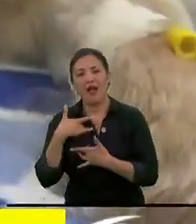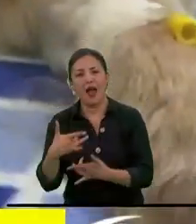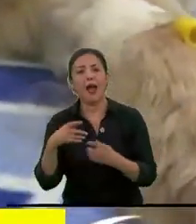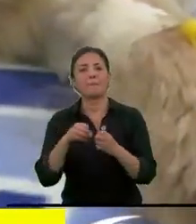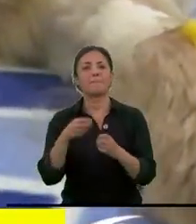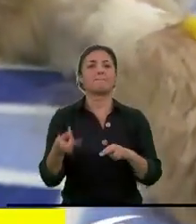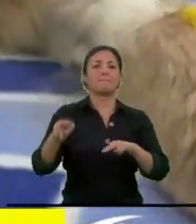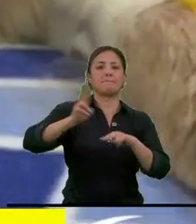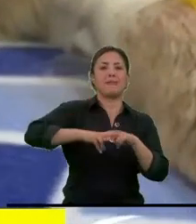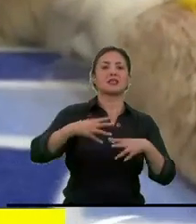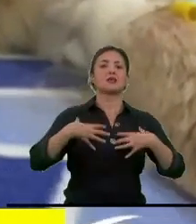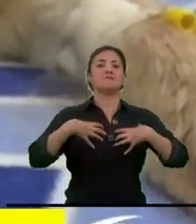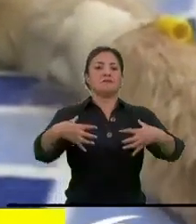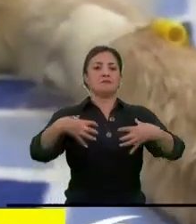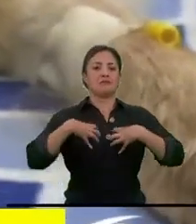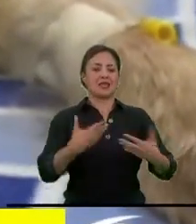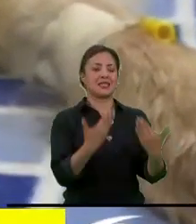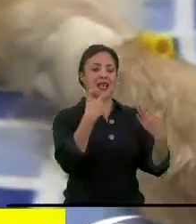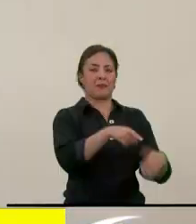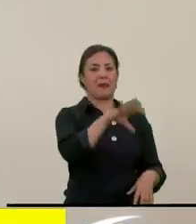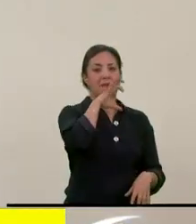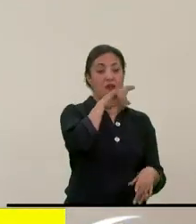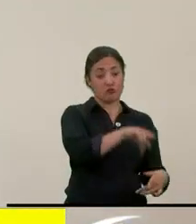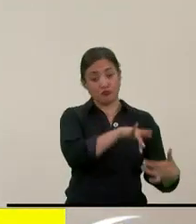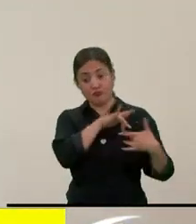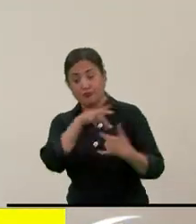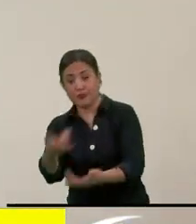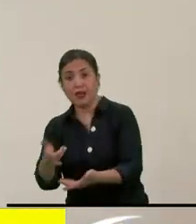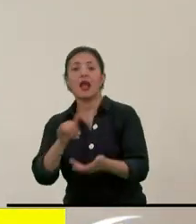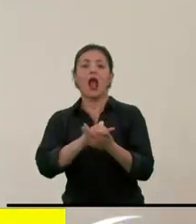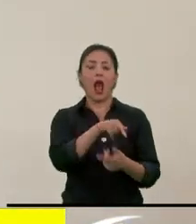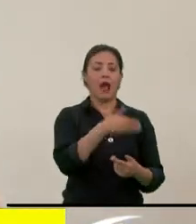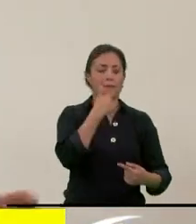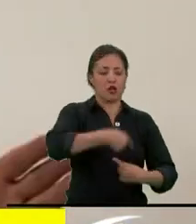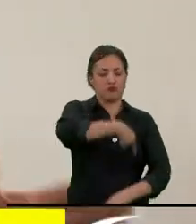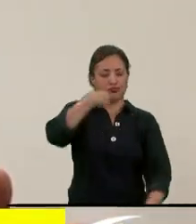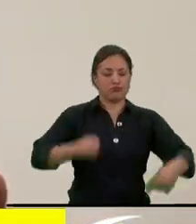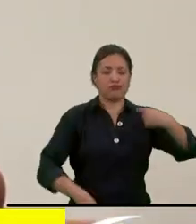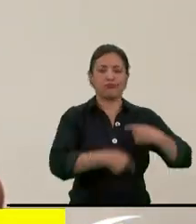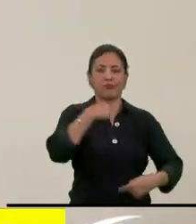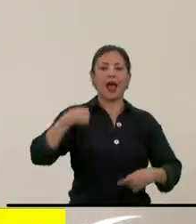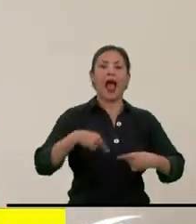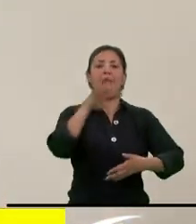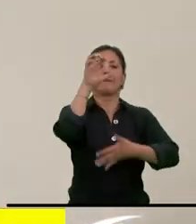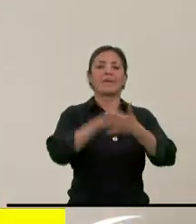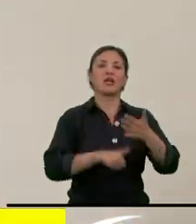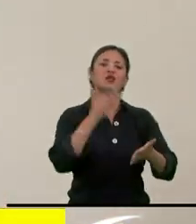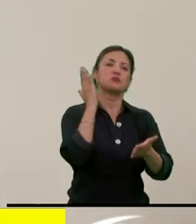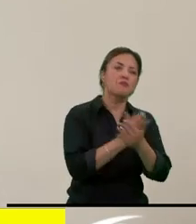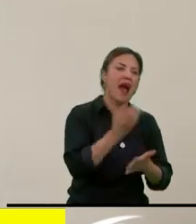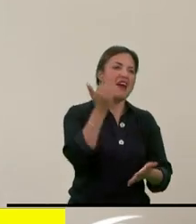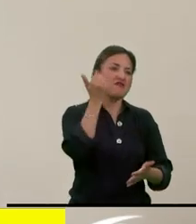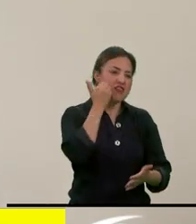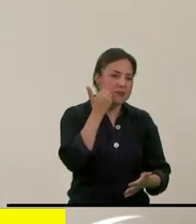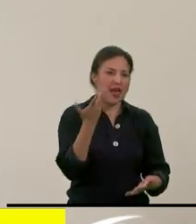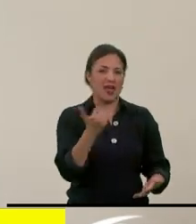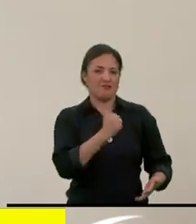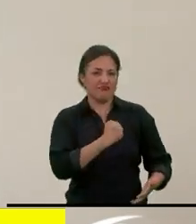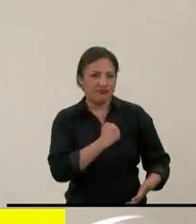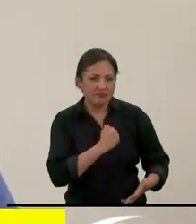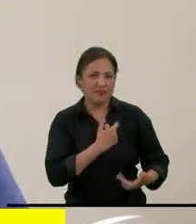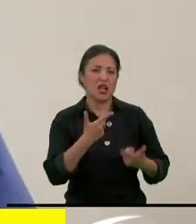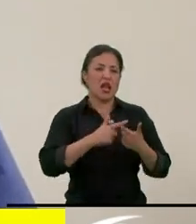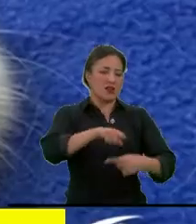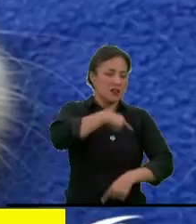la capacidad pulmonar, ayuda a que haya una mejor circulación y de esta manera previene enfermedades cardiovasculares y